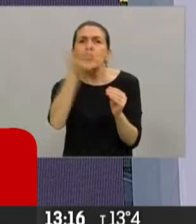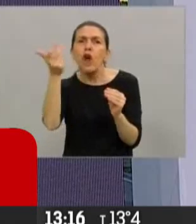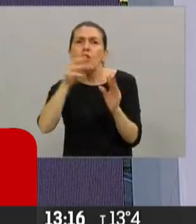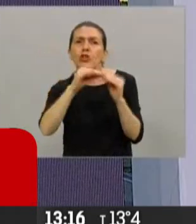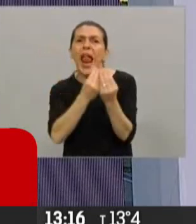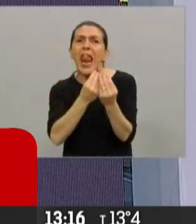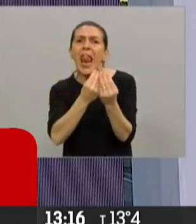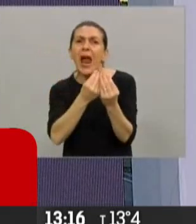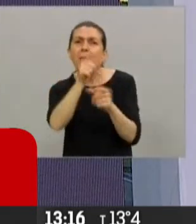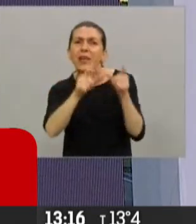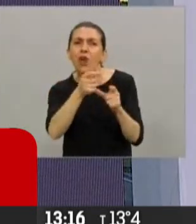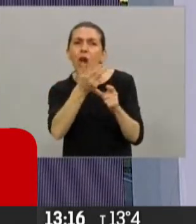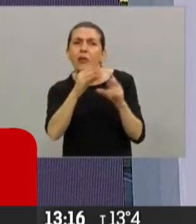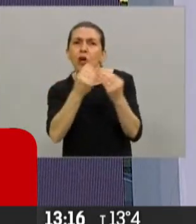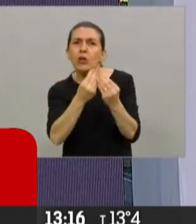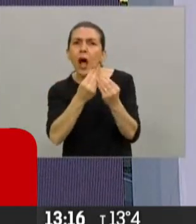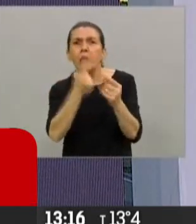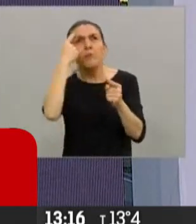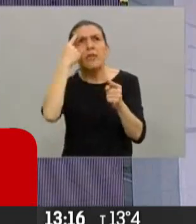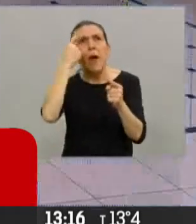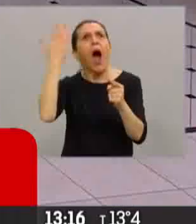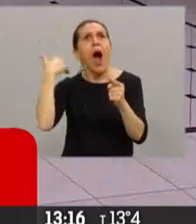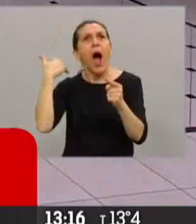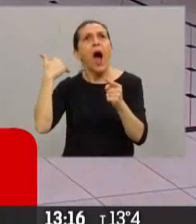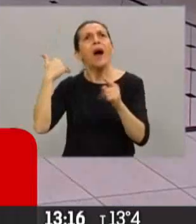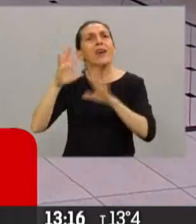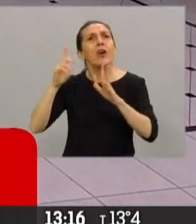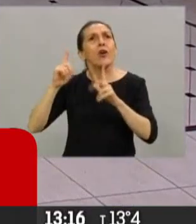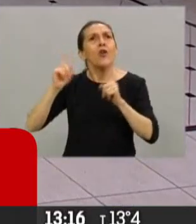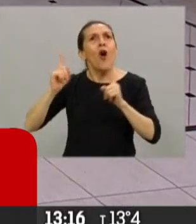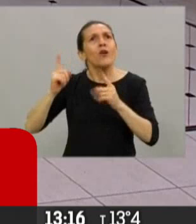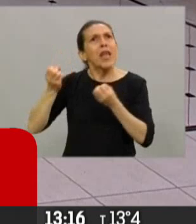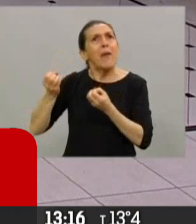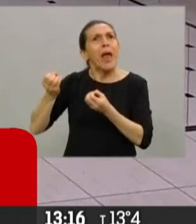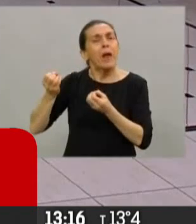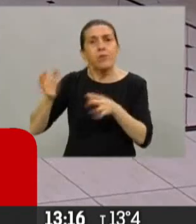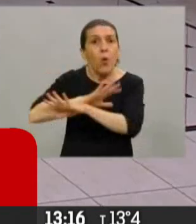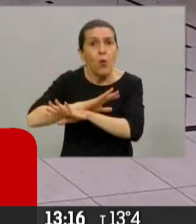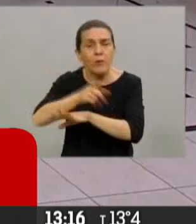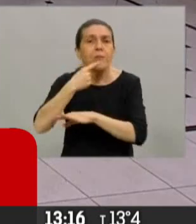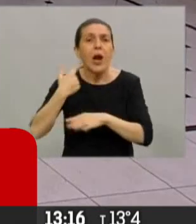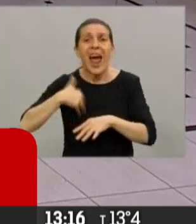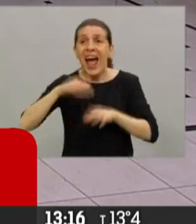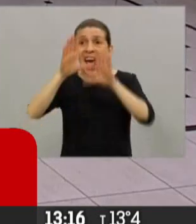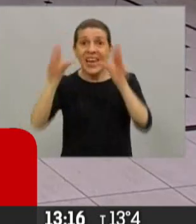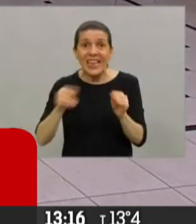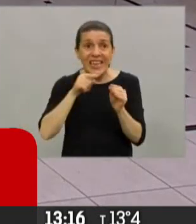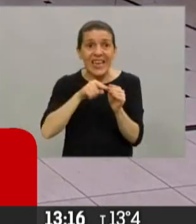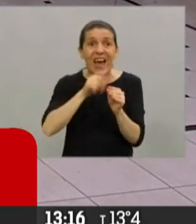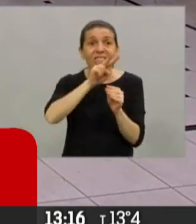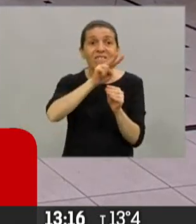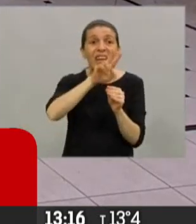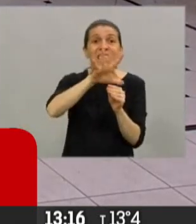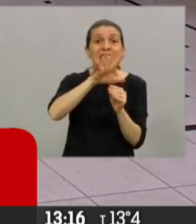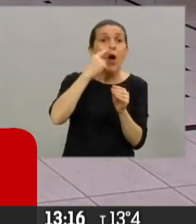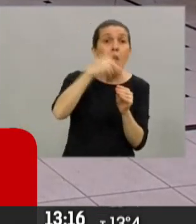de casos que no esperábamos tener, simplemente. Que acá, esta es la Argentina del 25 de junio y